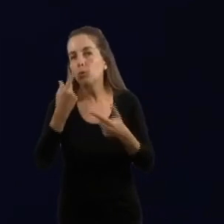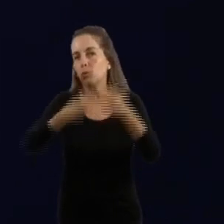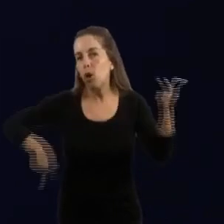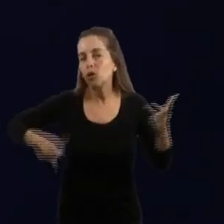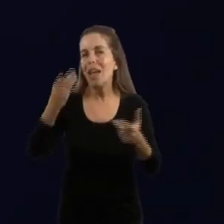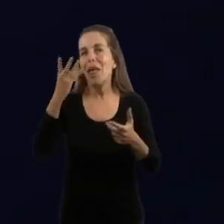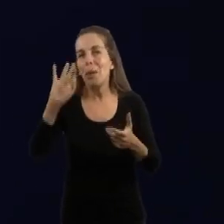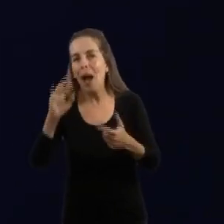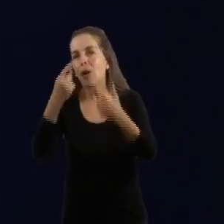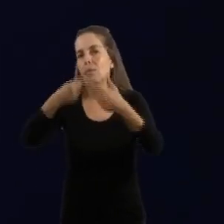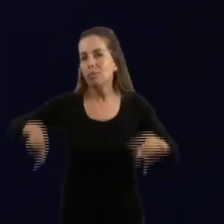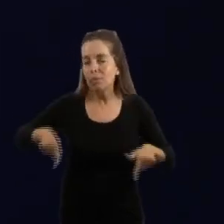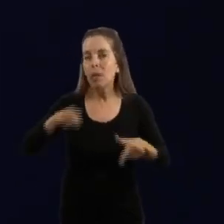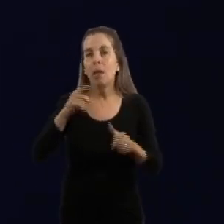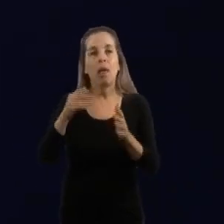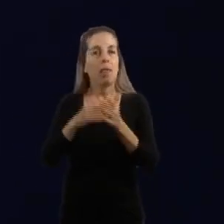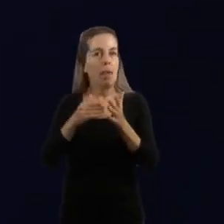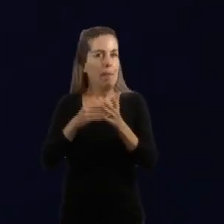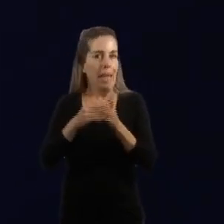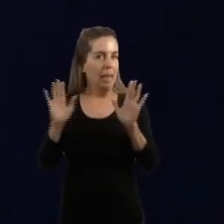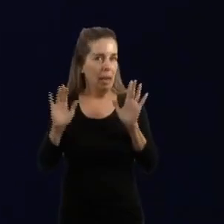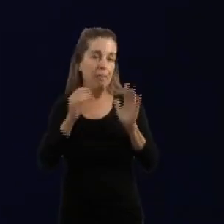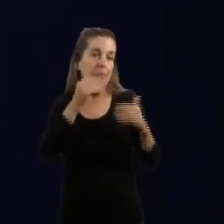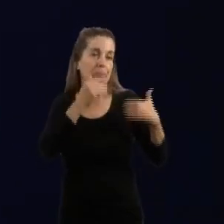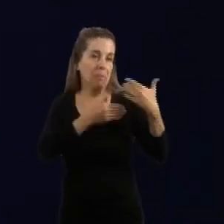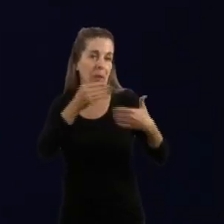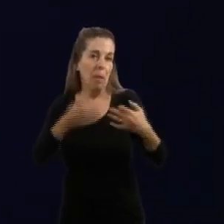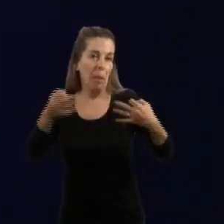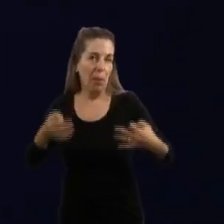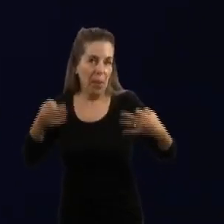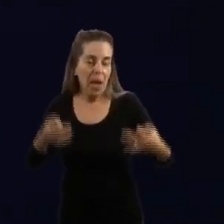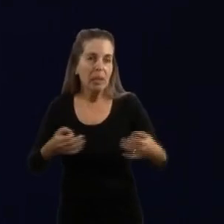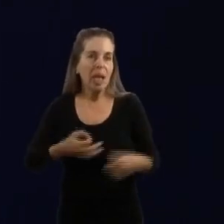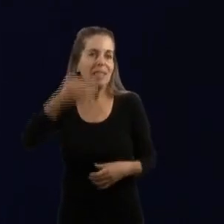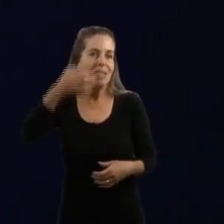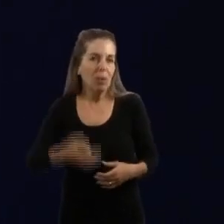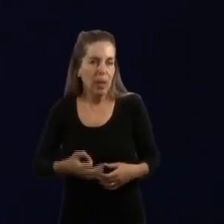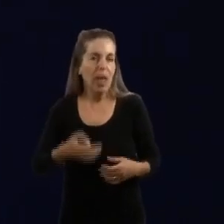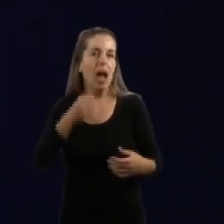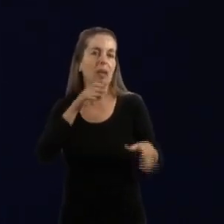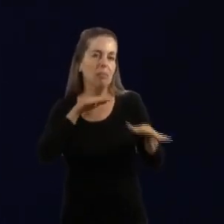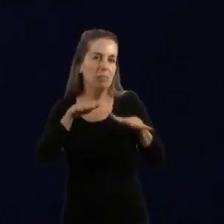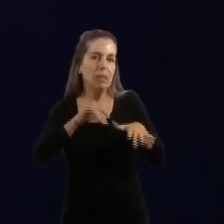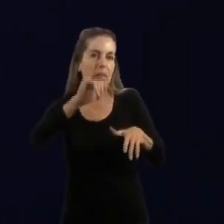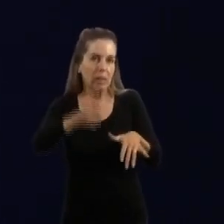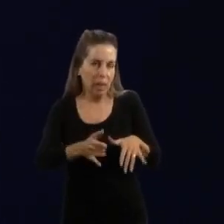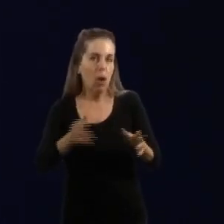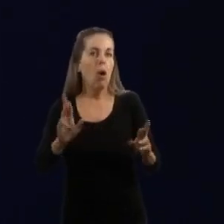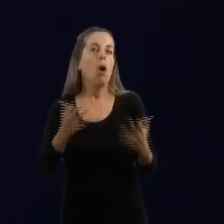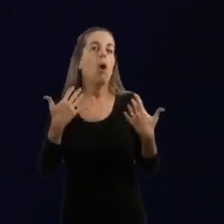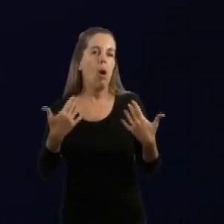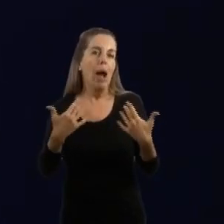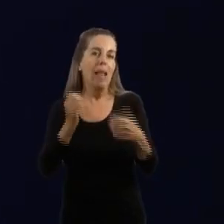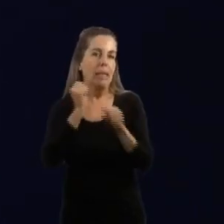que esa decisión se va a tomar sobre seguro. Y se va a hacer, sí, por supuesto se va a hacer en el corto plazo y estamos